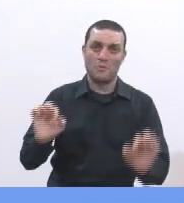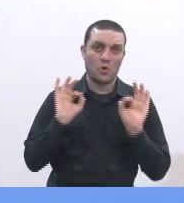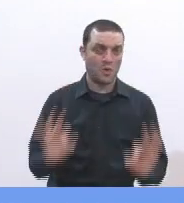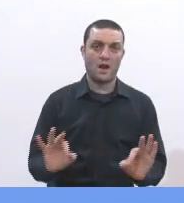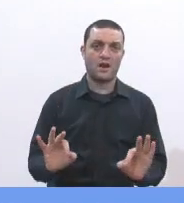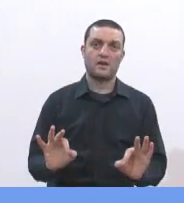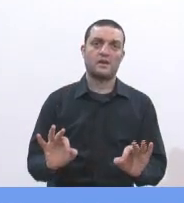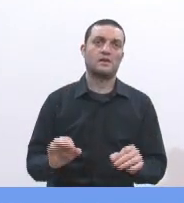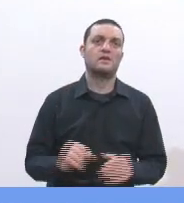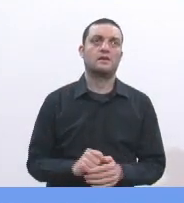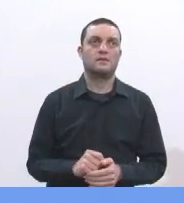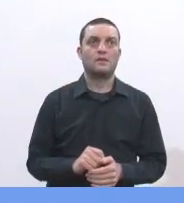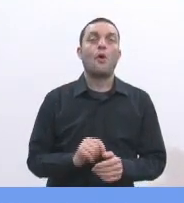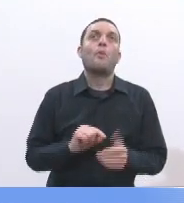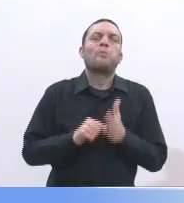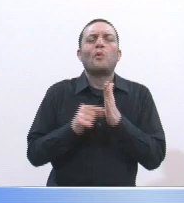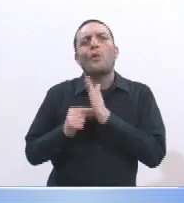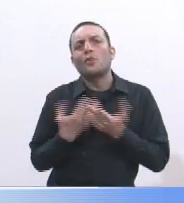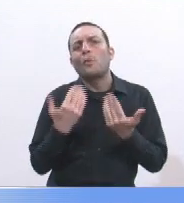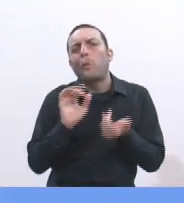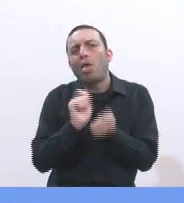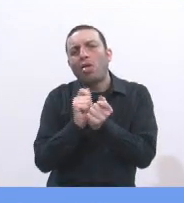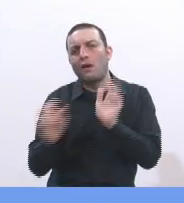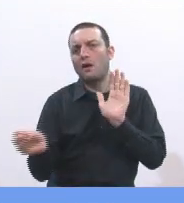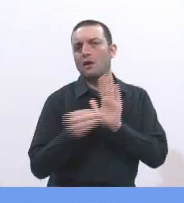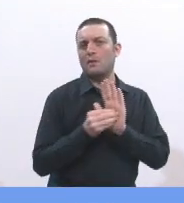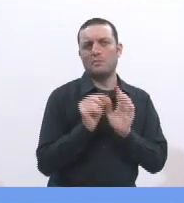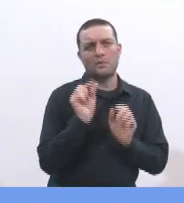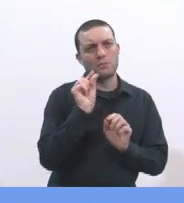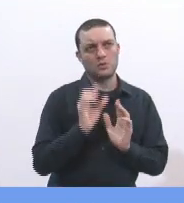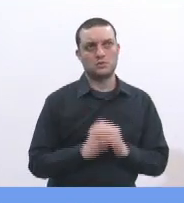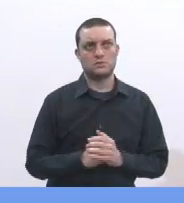que iría siendo éste en cada caso